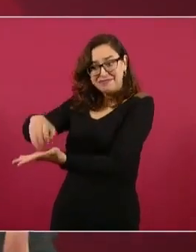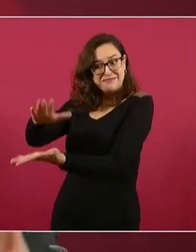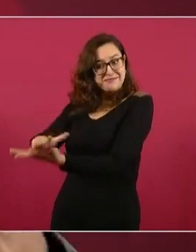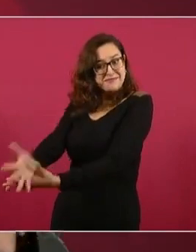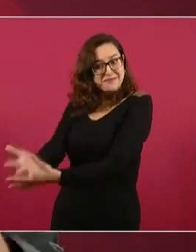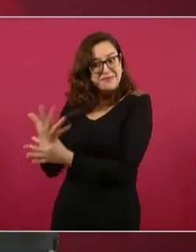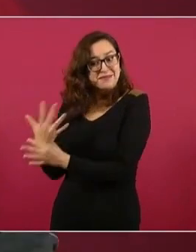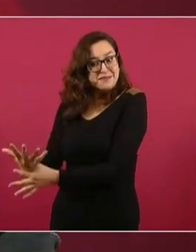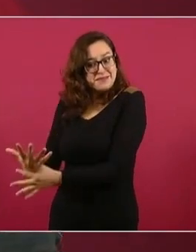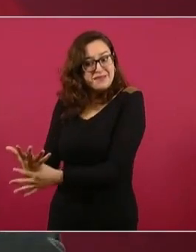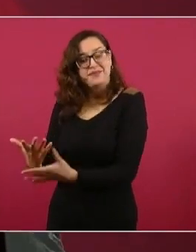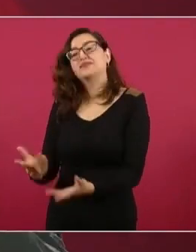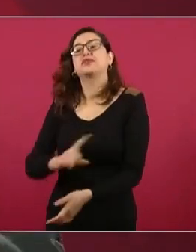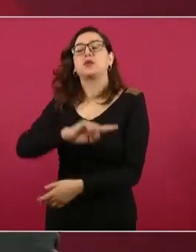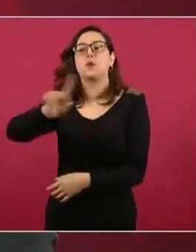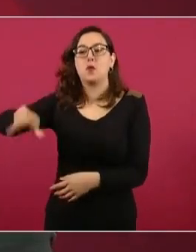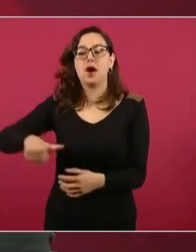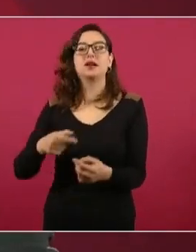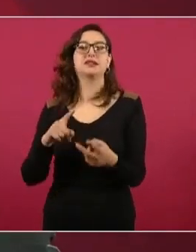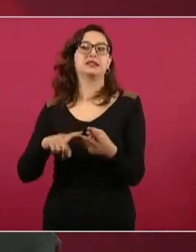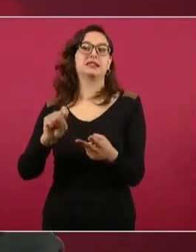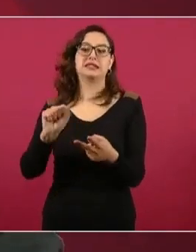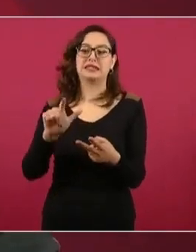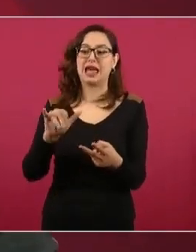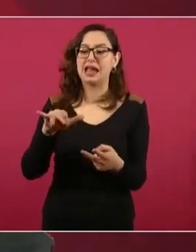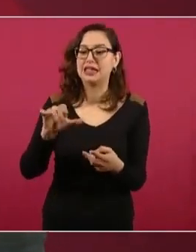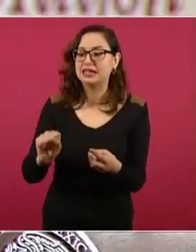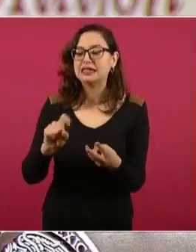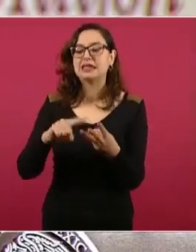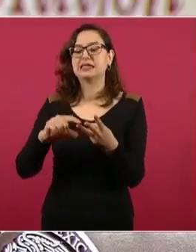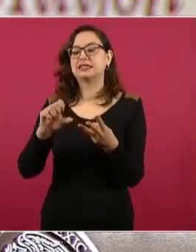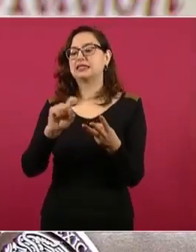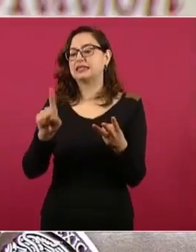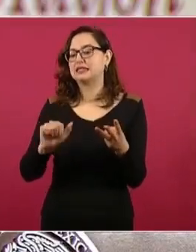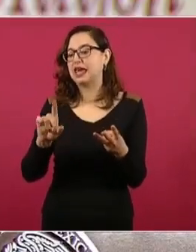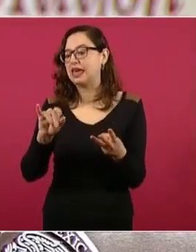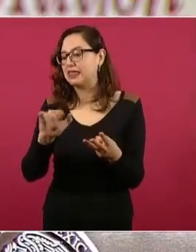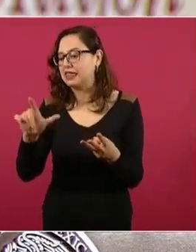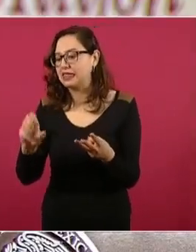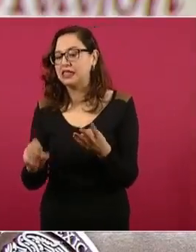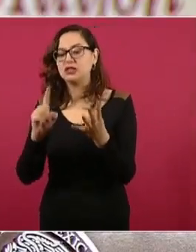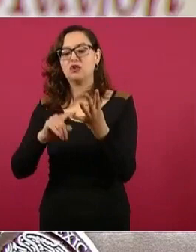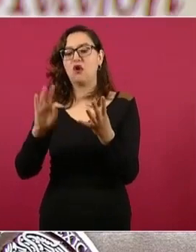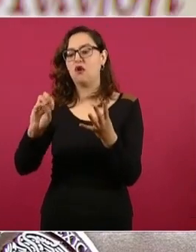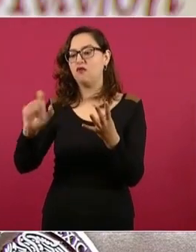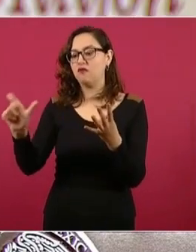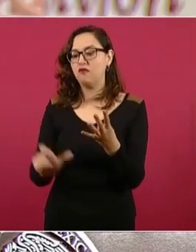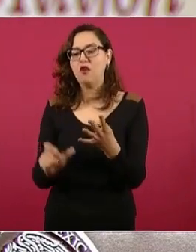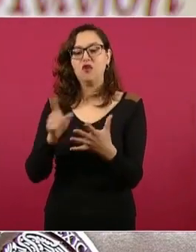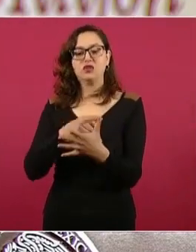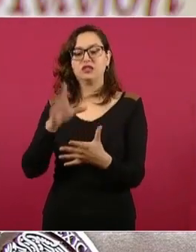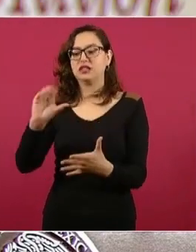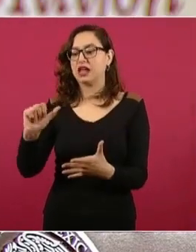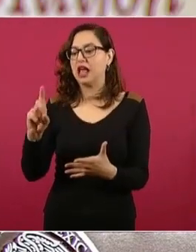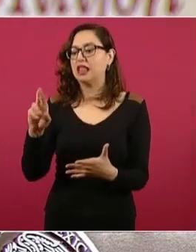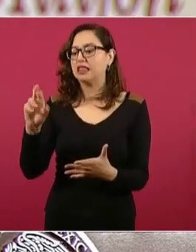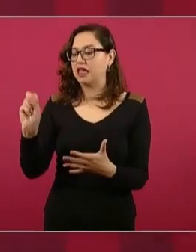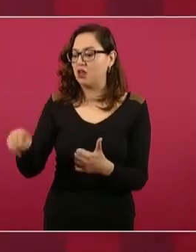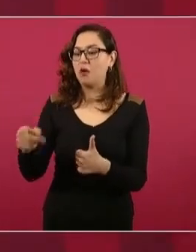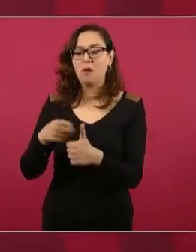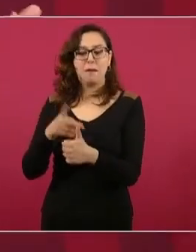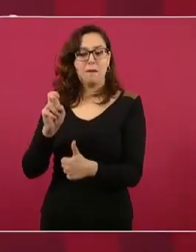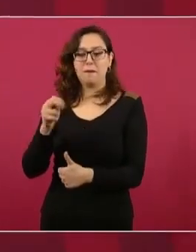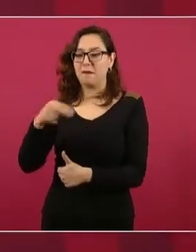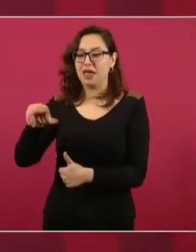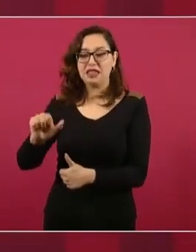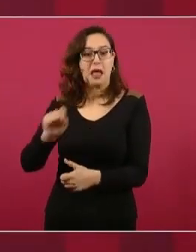de Salinas, de Zedillo, de Fox, de Calderón, de Peña Nieto. La idea básica, porque